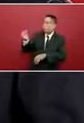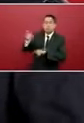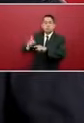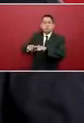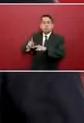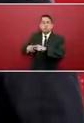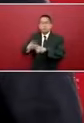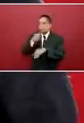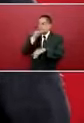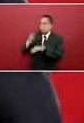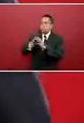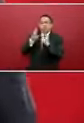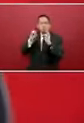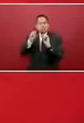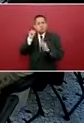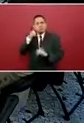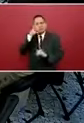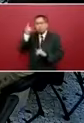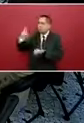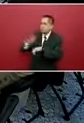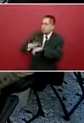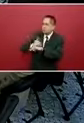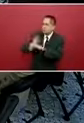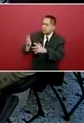Para tener información sobre esto.